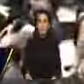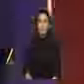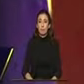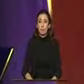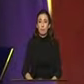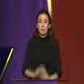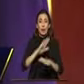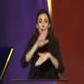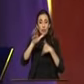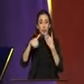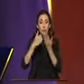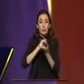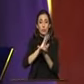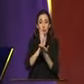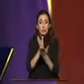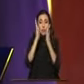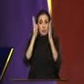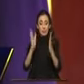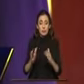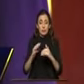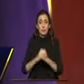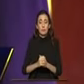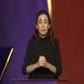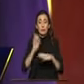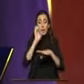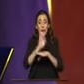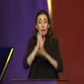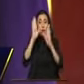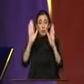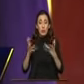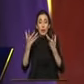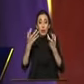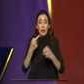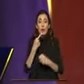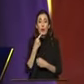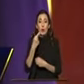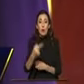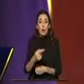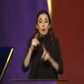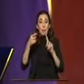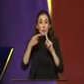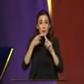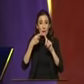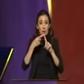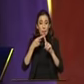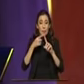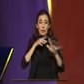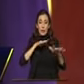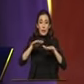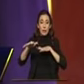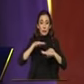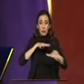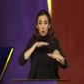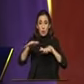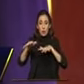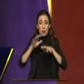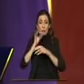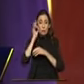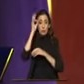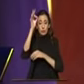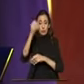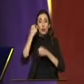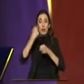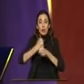Señoras y señores asambleístas, compatriotas, vengo a anunciar aquí un primer conjunto de acciones diseñadas para crear